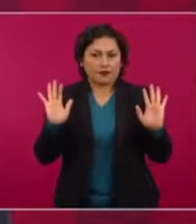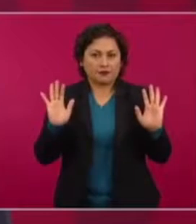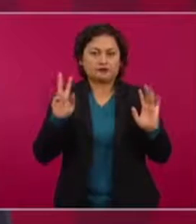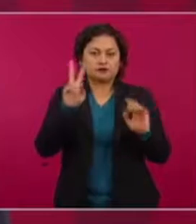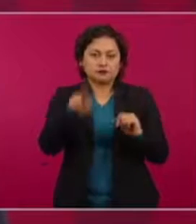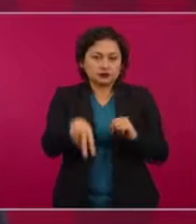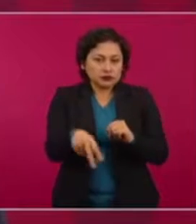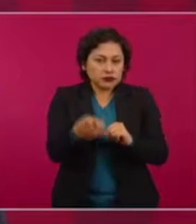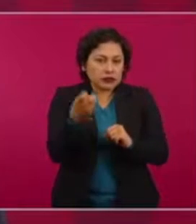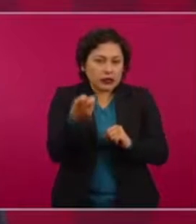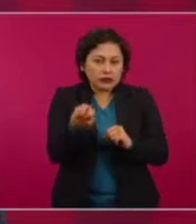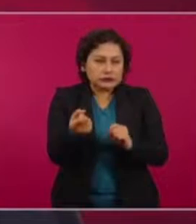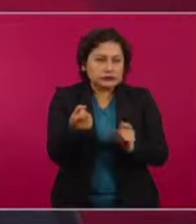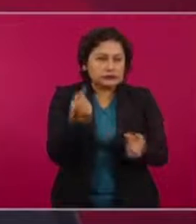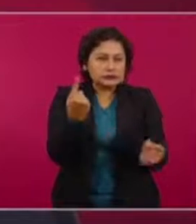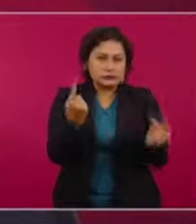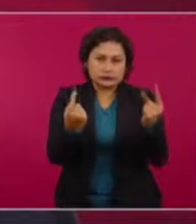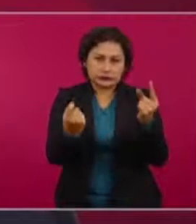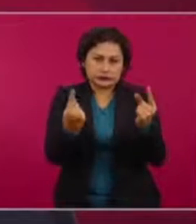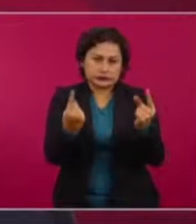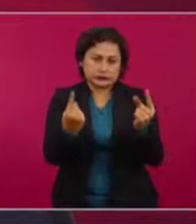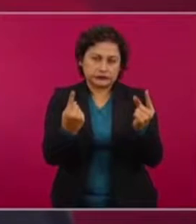casos.